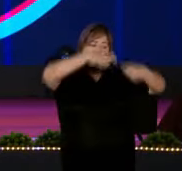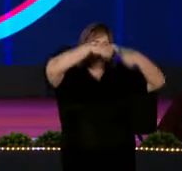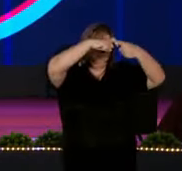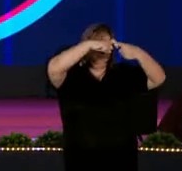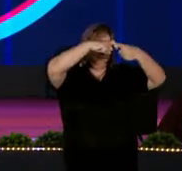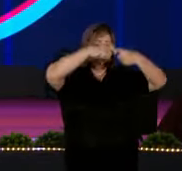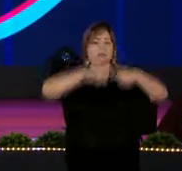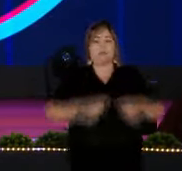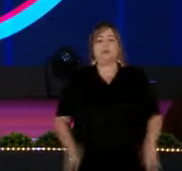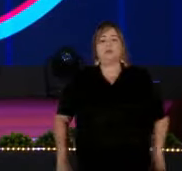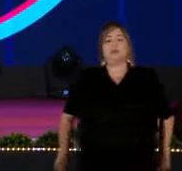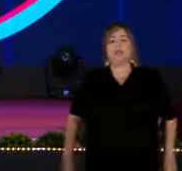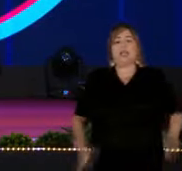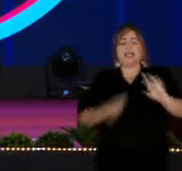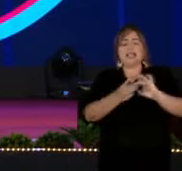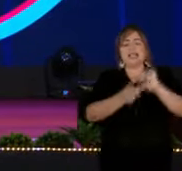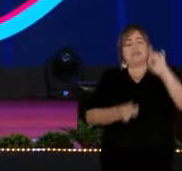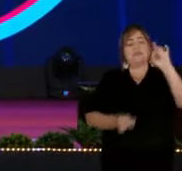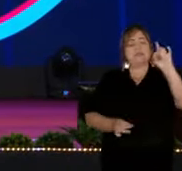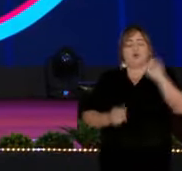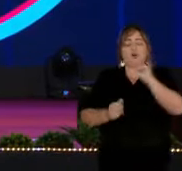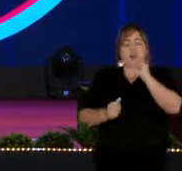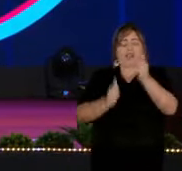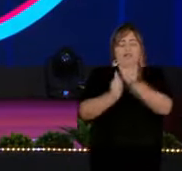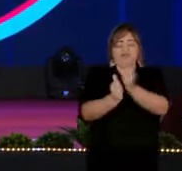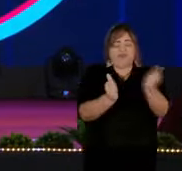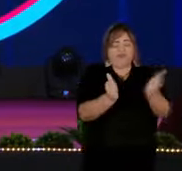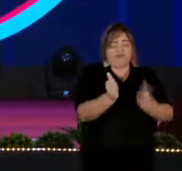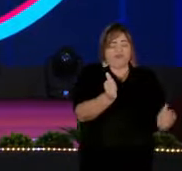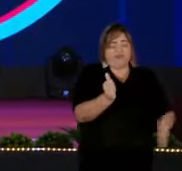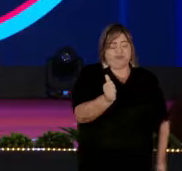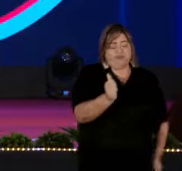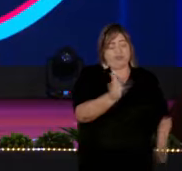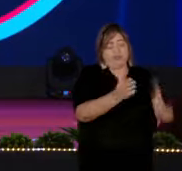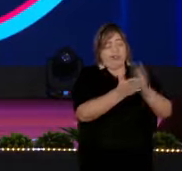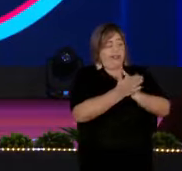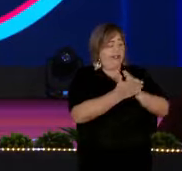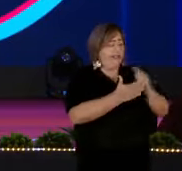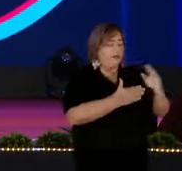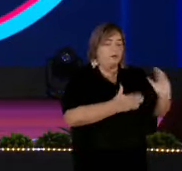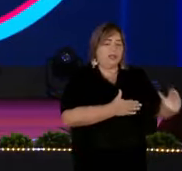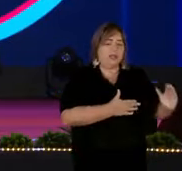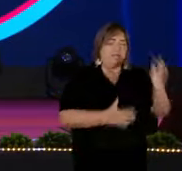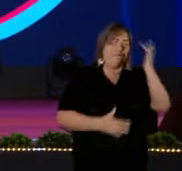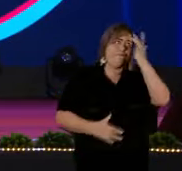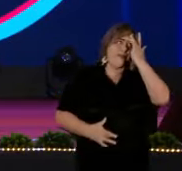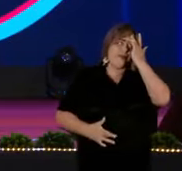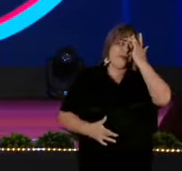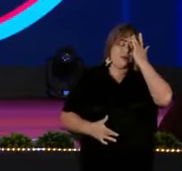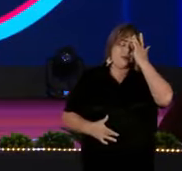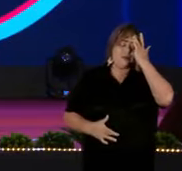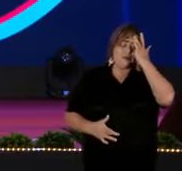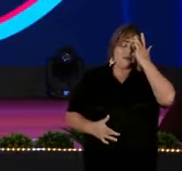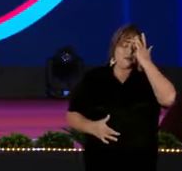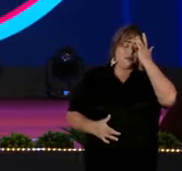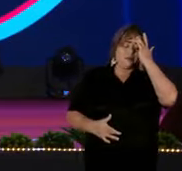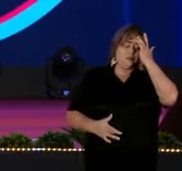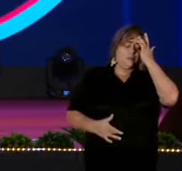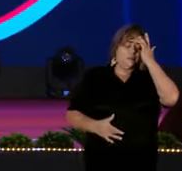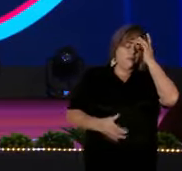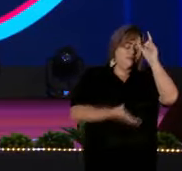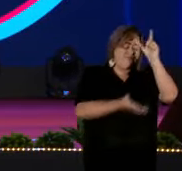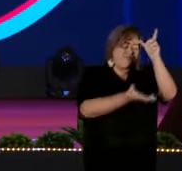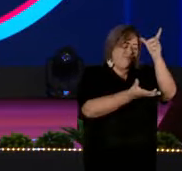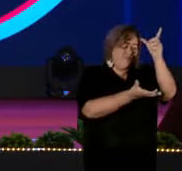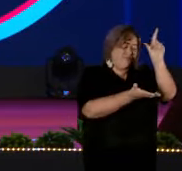yo vengo contra todo espíritu de desánimo, todo espíritu de rechazo, todo espíritu de enfermedad, toda mala noticia que te ha